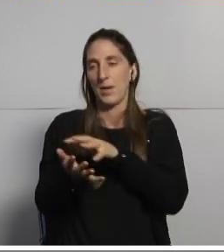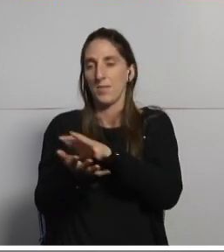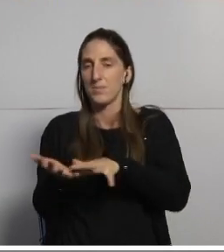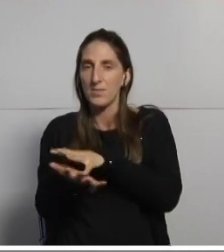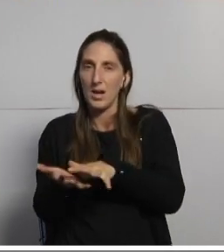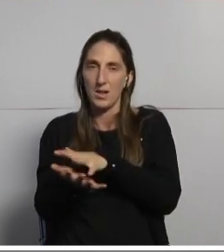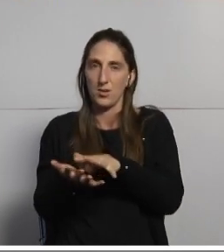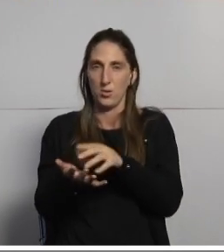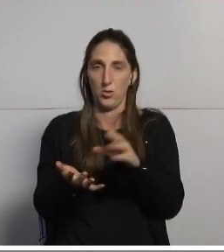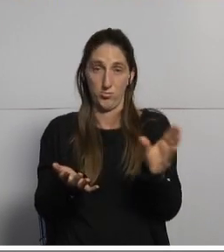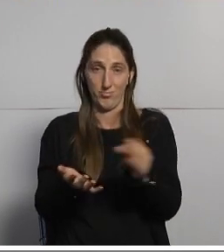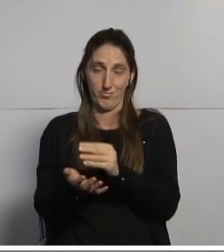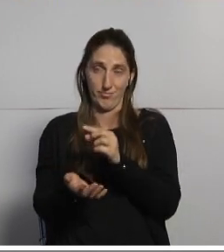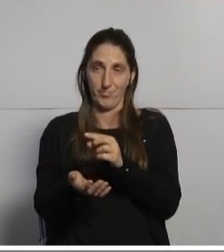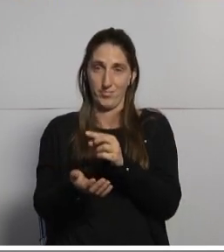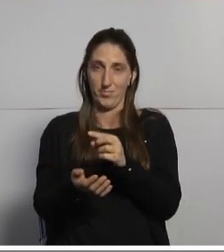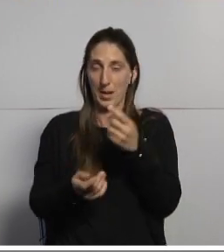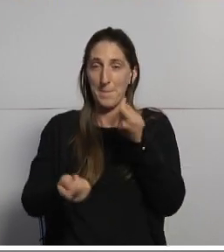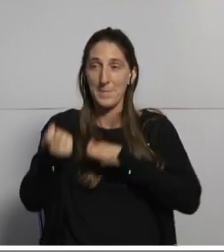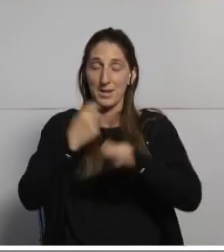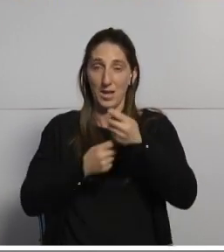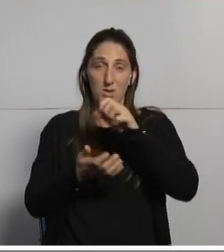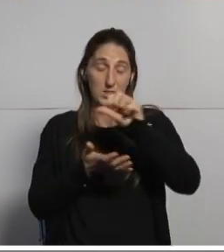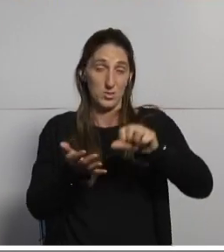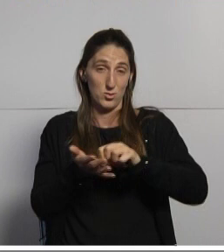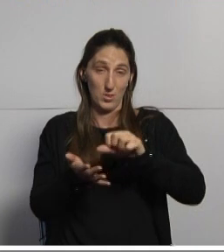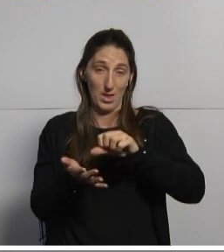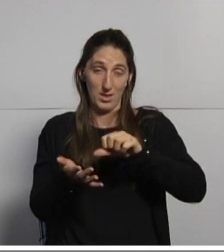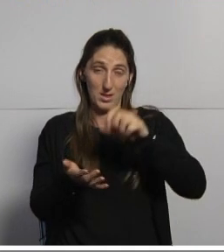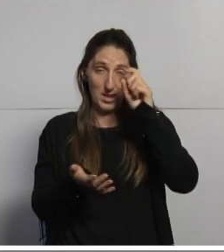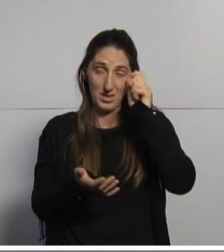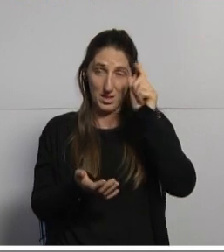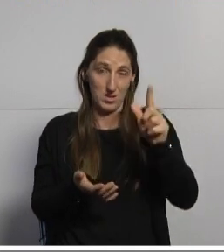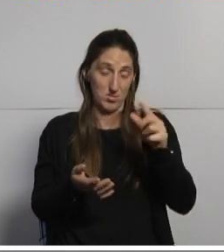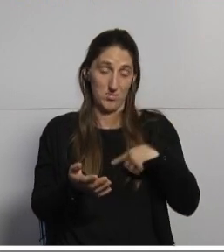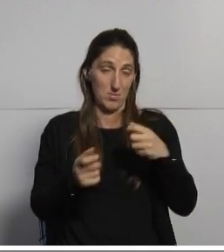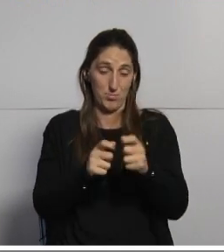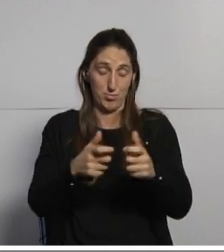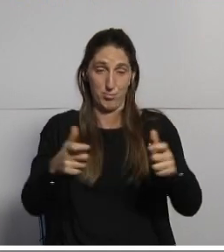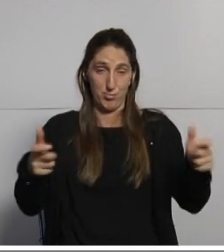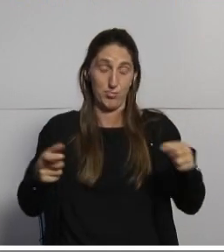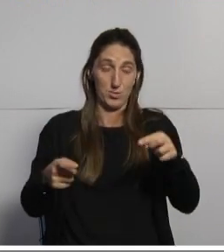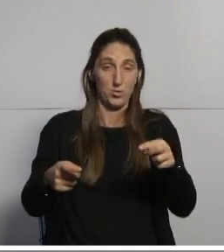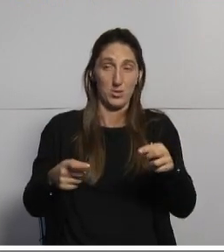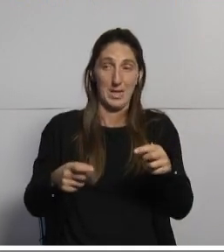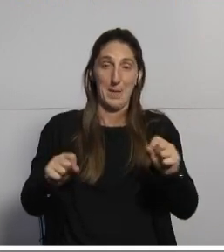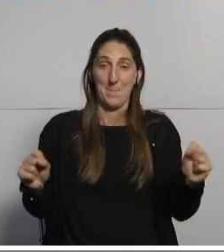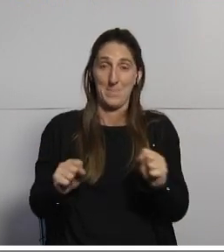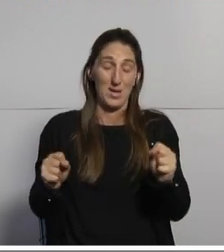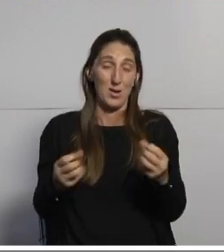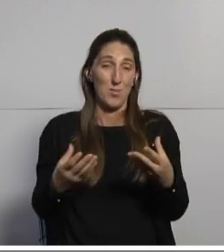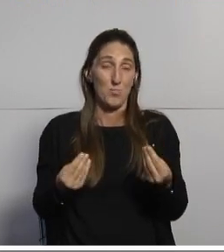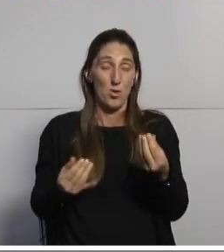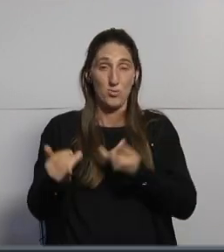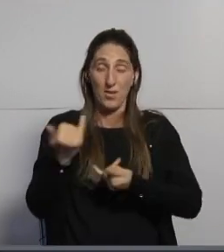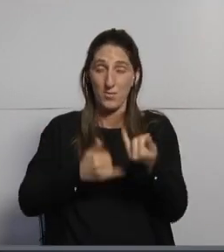comunal, zonal y todo esto. El mercado de las ciudades inteligentes está creciendo impresionante. Entonces todo esto da miedo porque es mucha